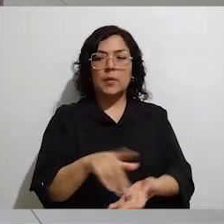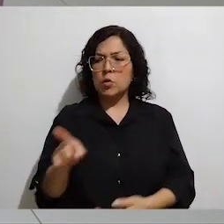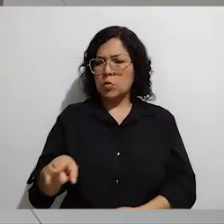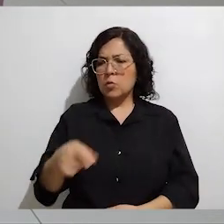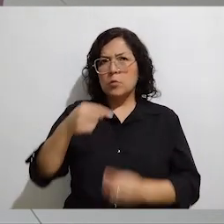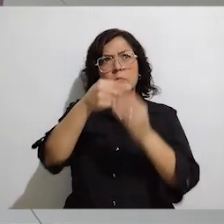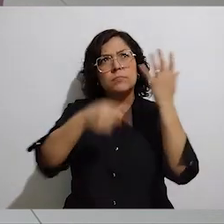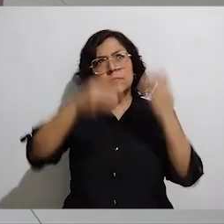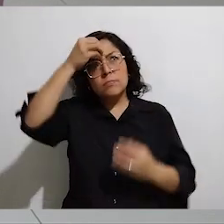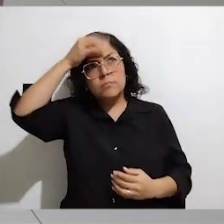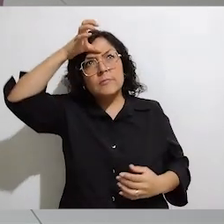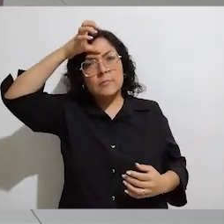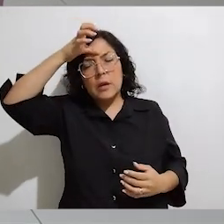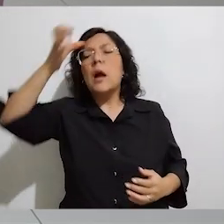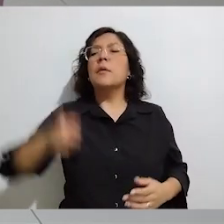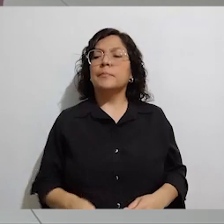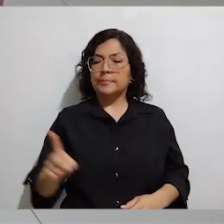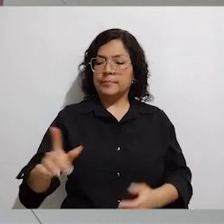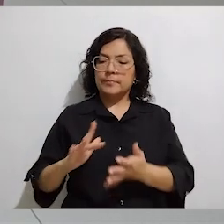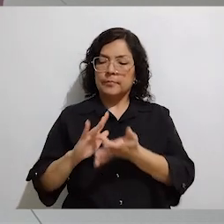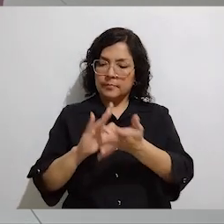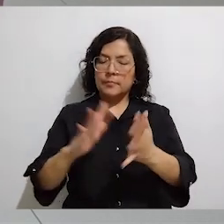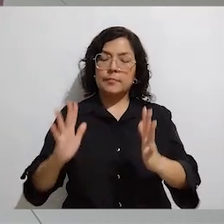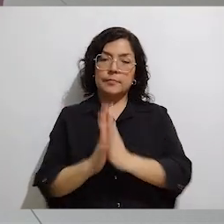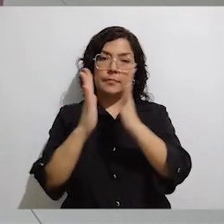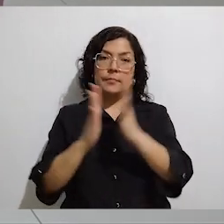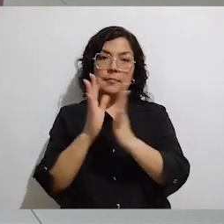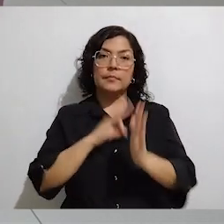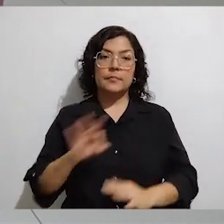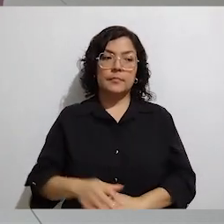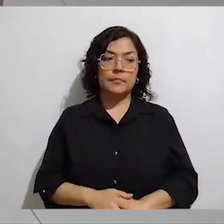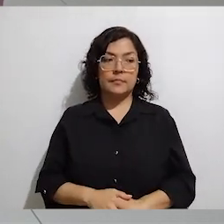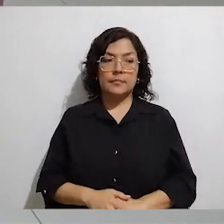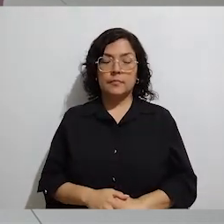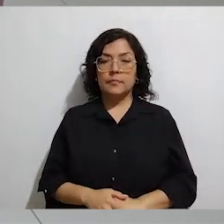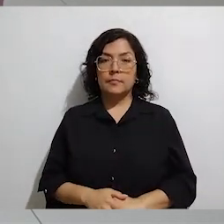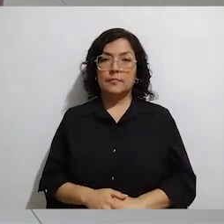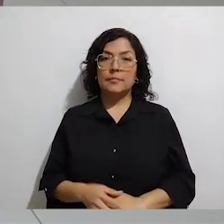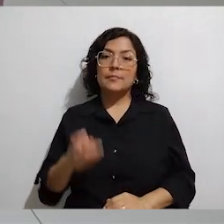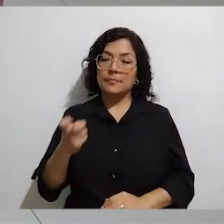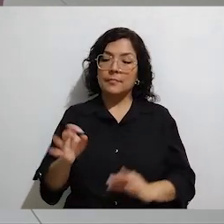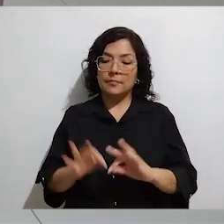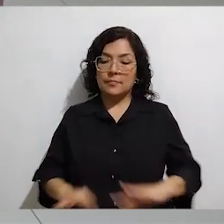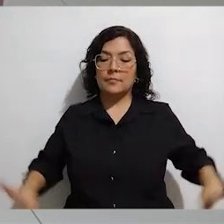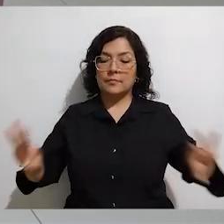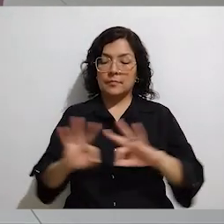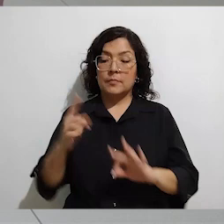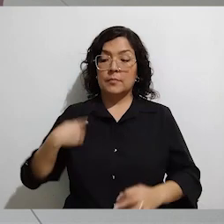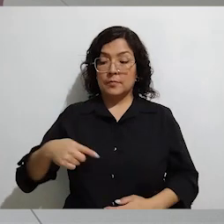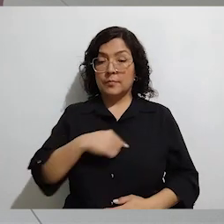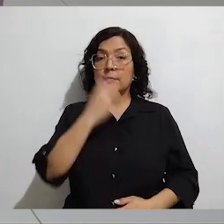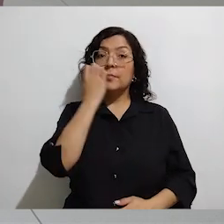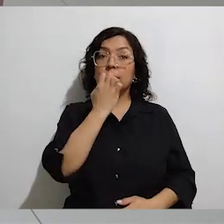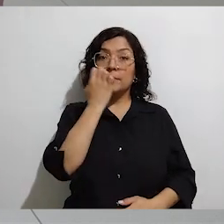ponerlos a favor de los mecanismos de participación ciudadana. Por ello, para nosotros, el trabajar con instituciones de